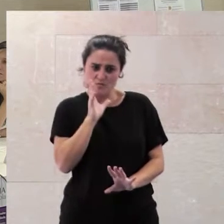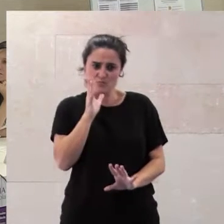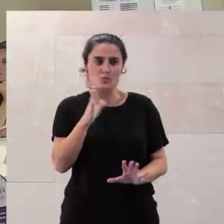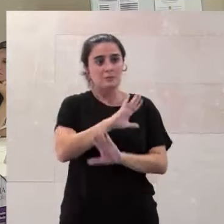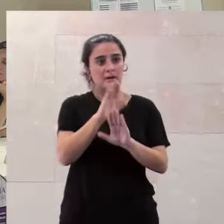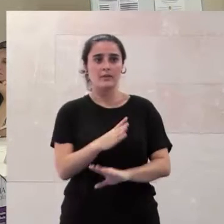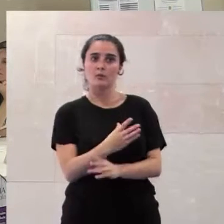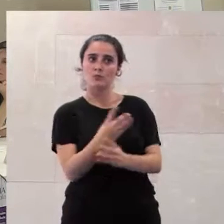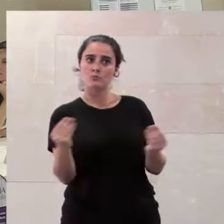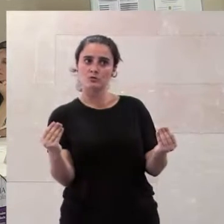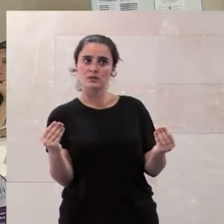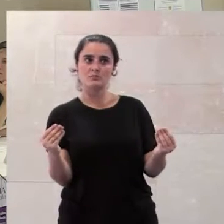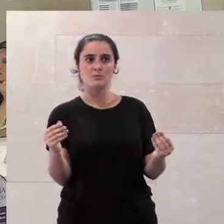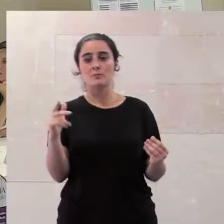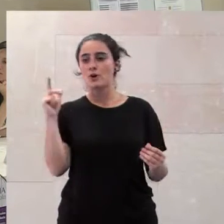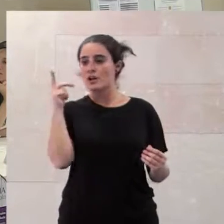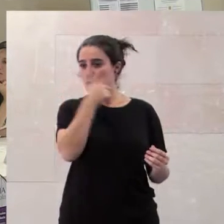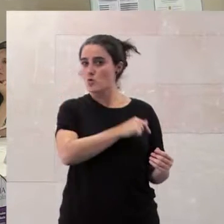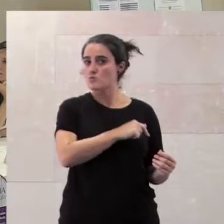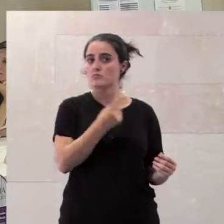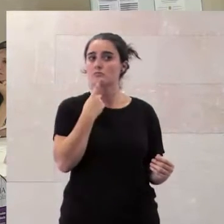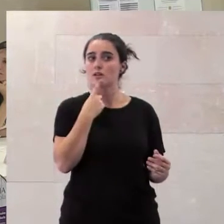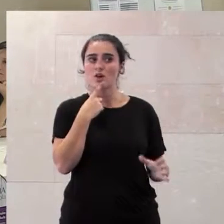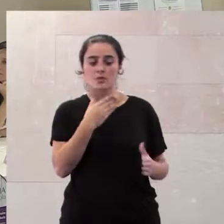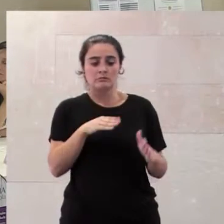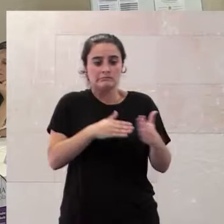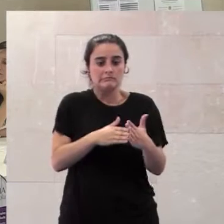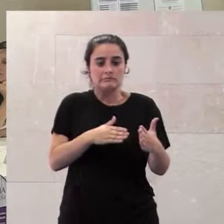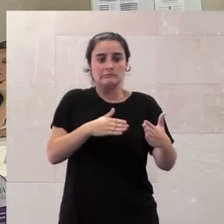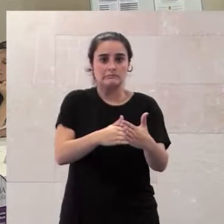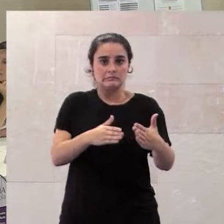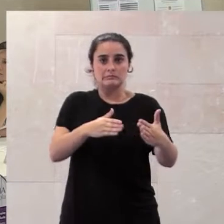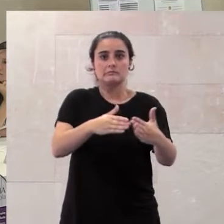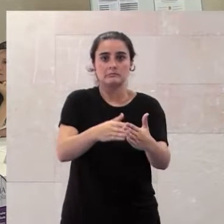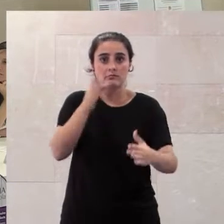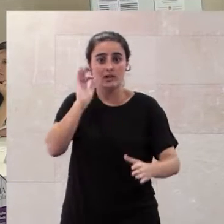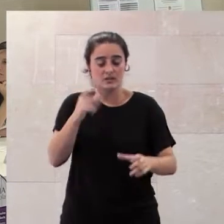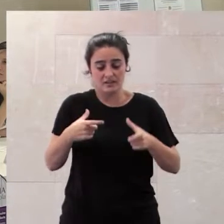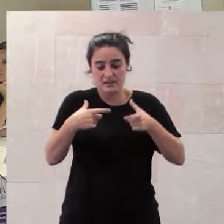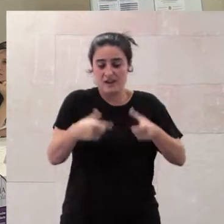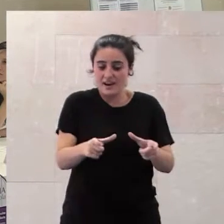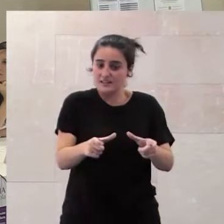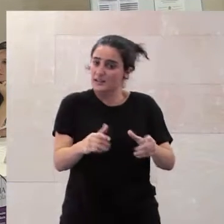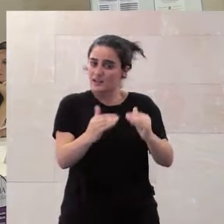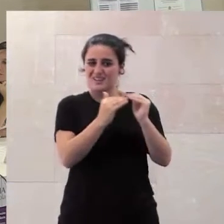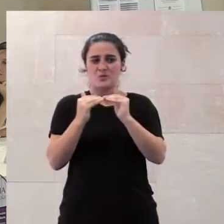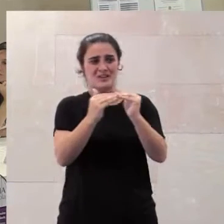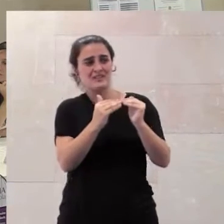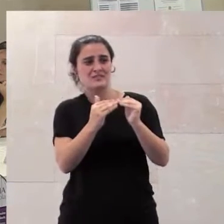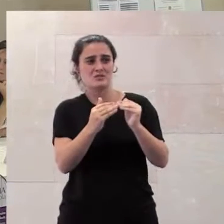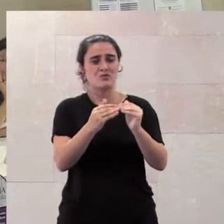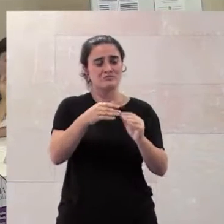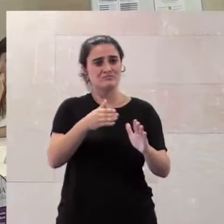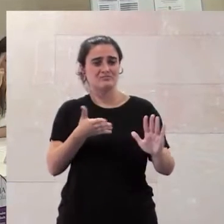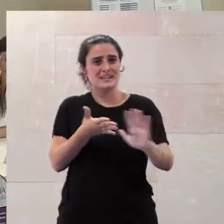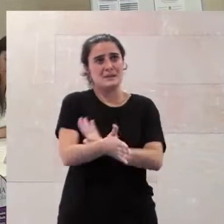espacio, ¿no? Antes comentabas que en Irún está eso, intermitencia, bueno, esto es algo que las áreas de igualdad no acaban de convencer en todas partes, y nos pasa un poco eso, ¿no? Que